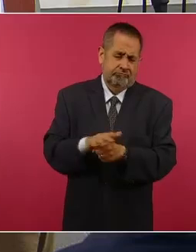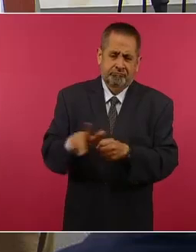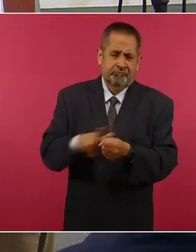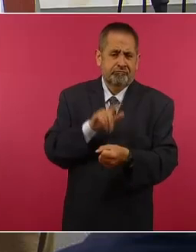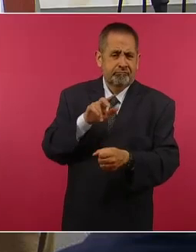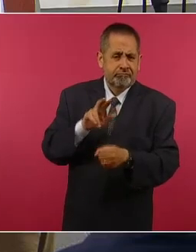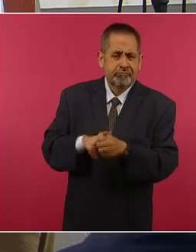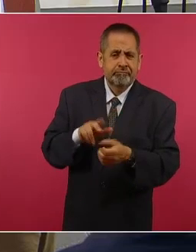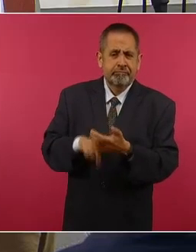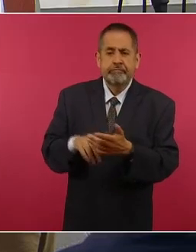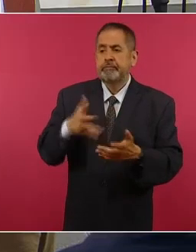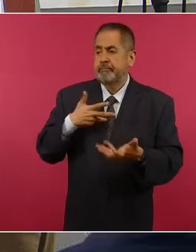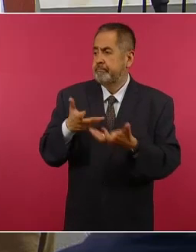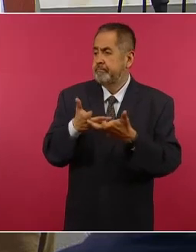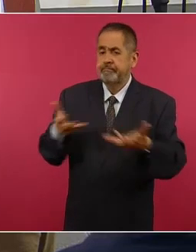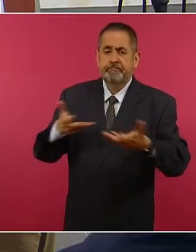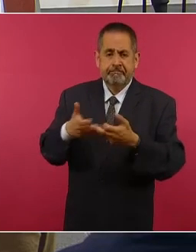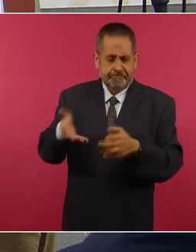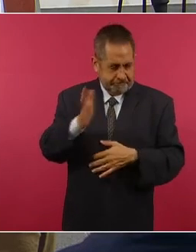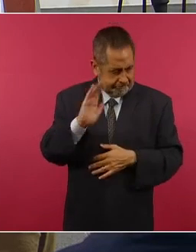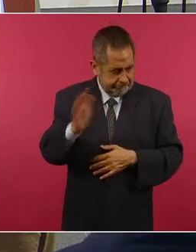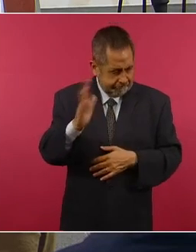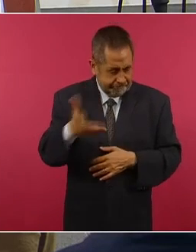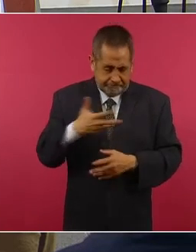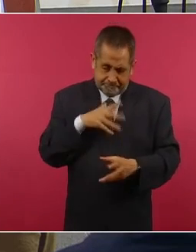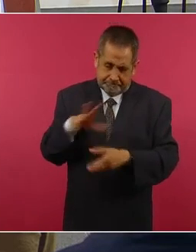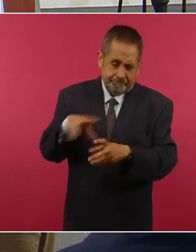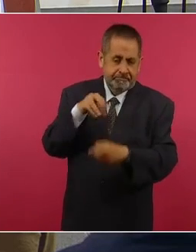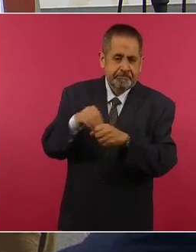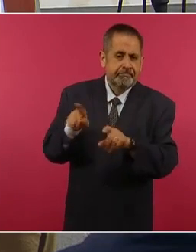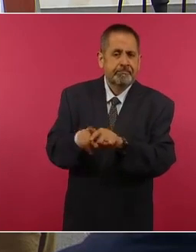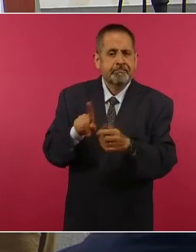ya tenemos los terrenos y